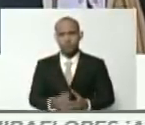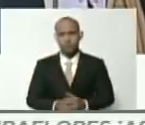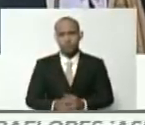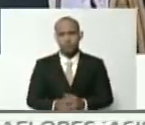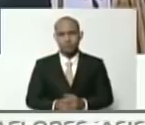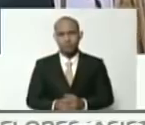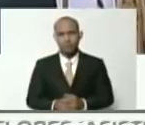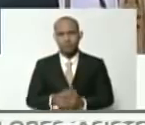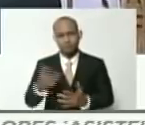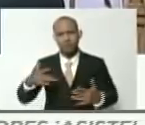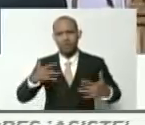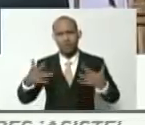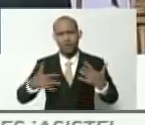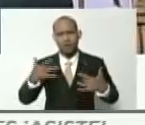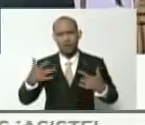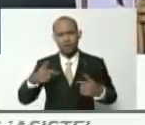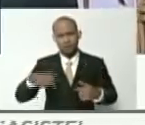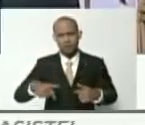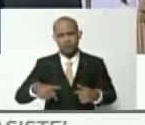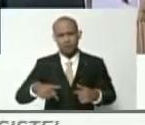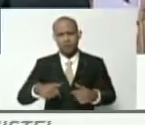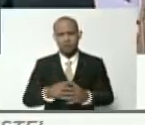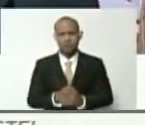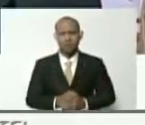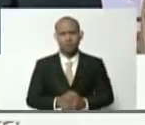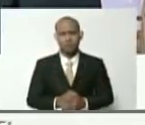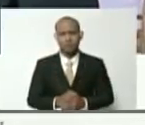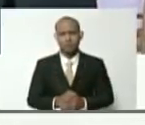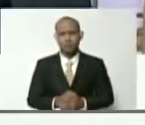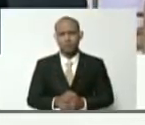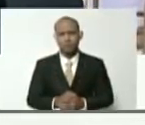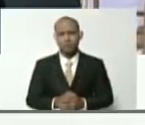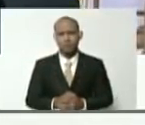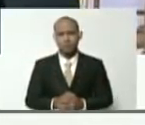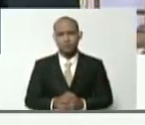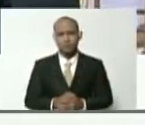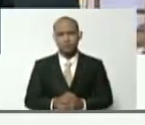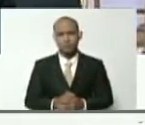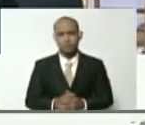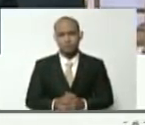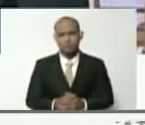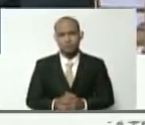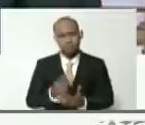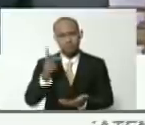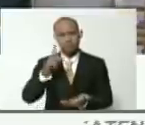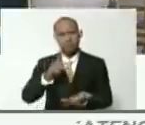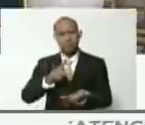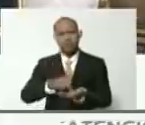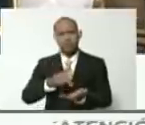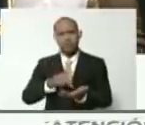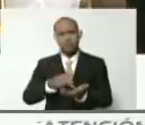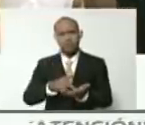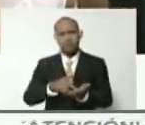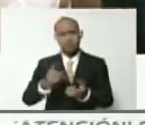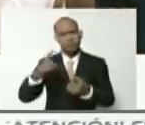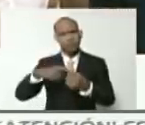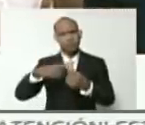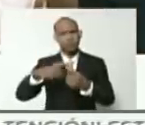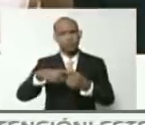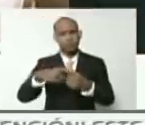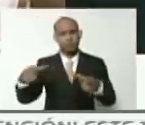El acto protocolar que se desarrolla en el Salón Simón Bolívar del Palacio de Miraflores participan integrantes del